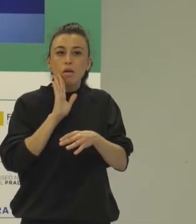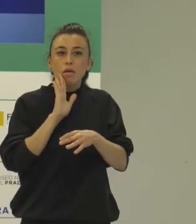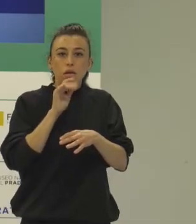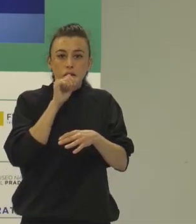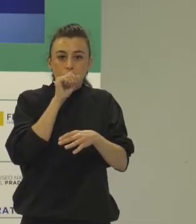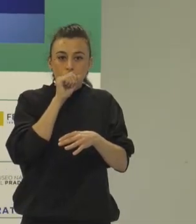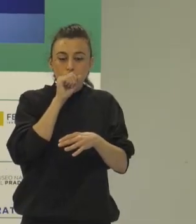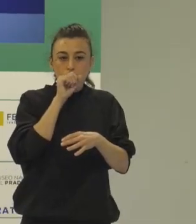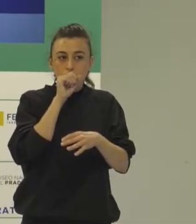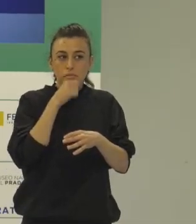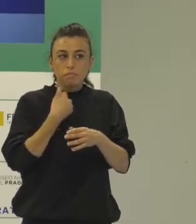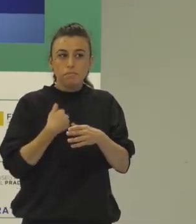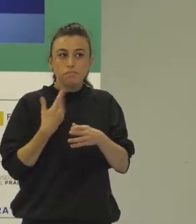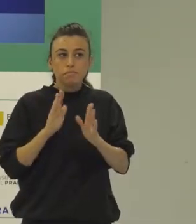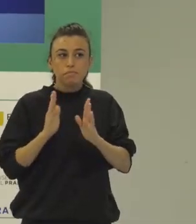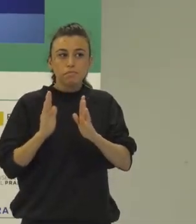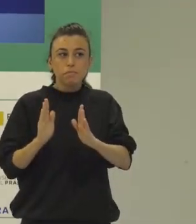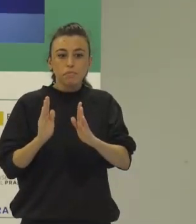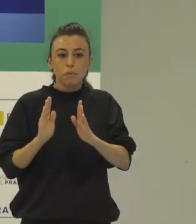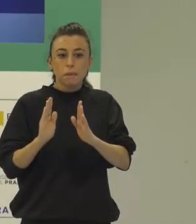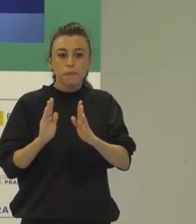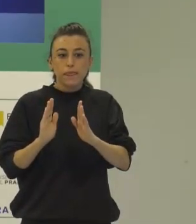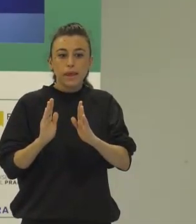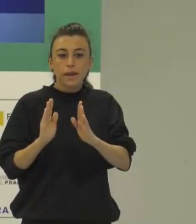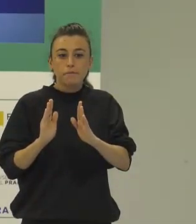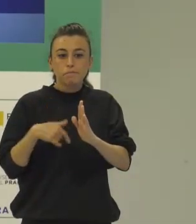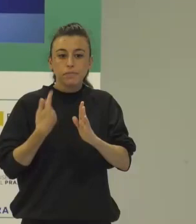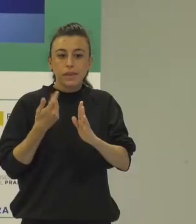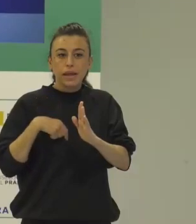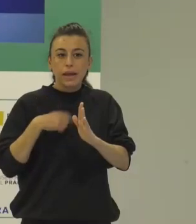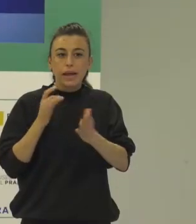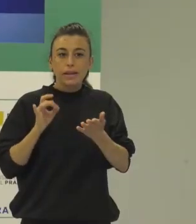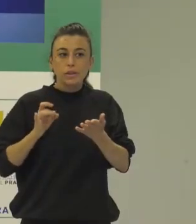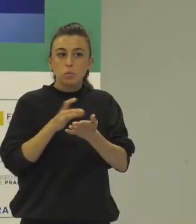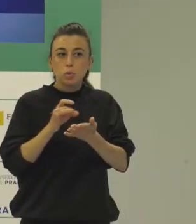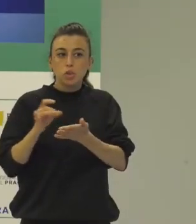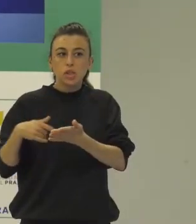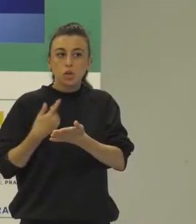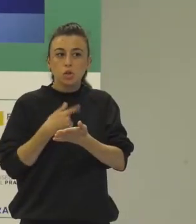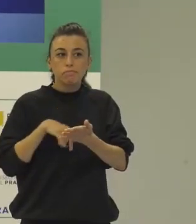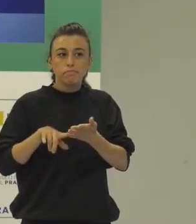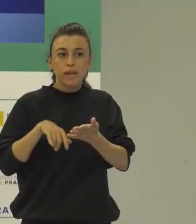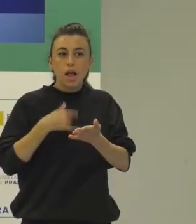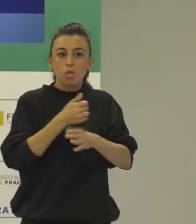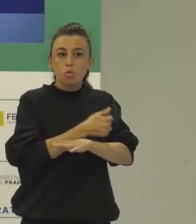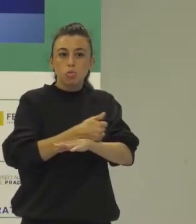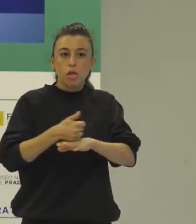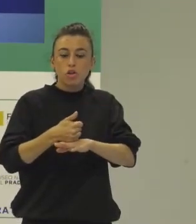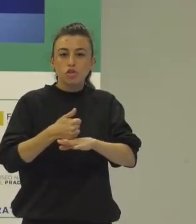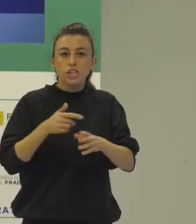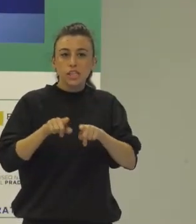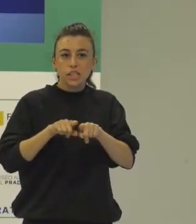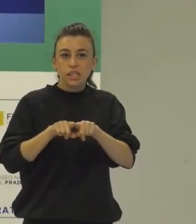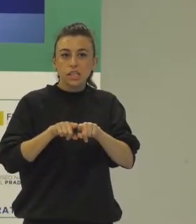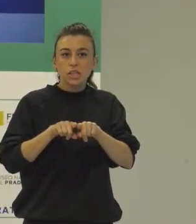gobernando Nicaragua y que está expulsando a tantos periodistas, escritores y ciudadanos críticos. Bueno, es un placer estar en la Feria del Libro y dedicar esta sesión